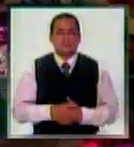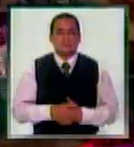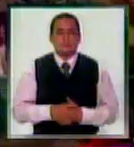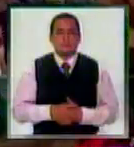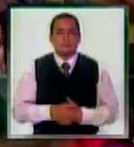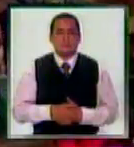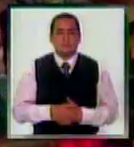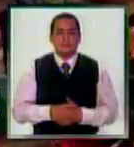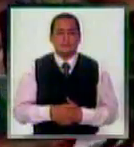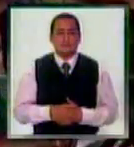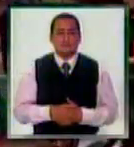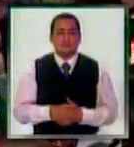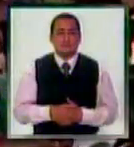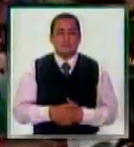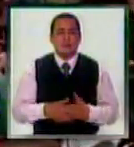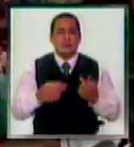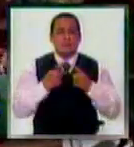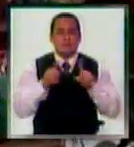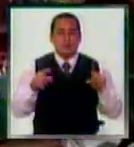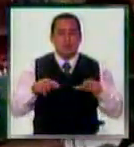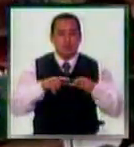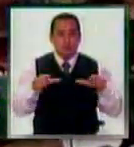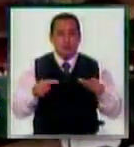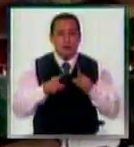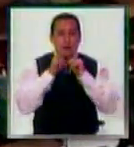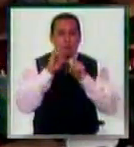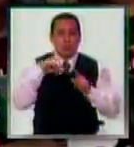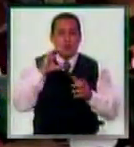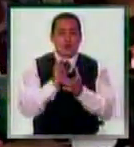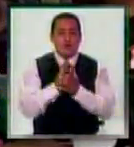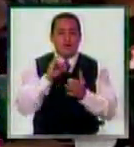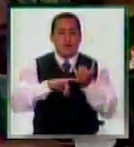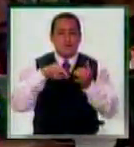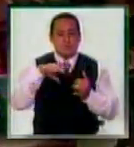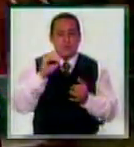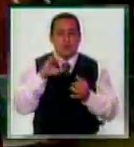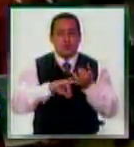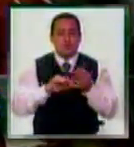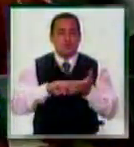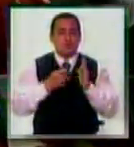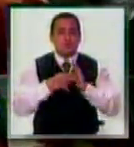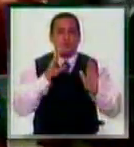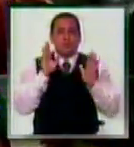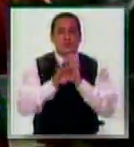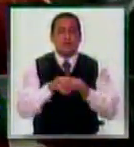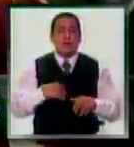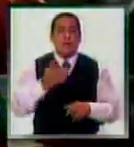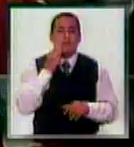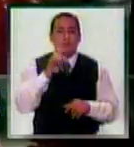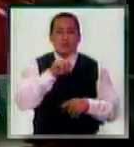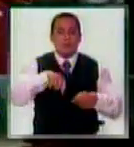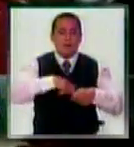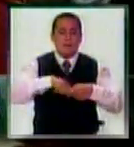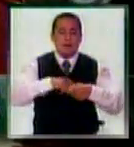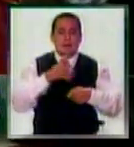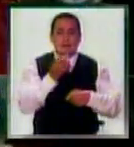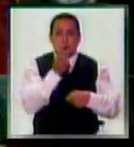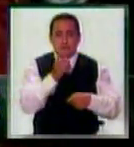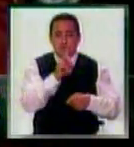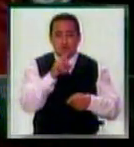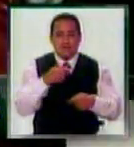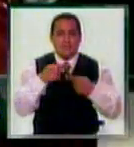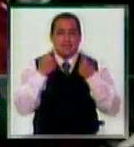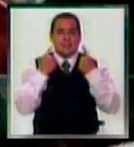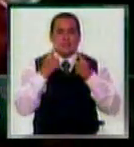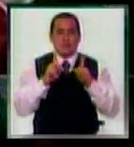Pero, obvio, en Huancasancos, pues no, obvio. Pero eso no quiere decir que la mamá no le va a preparar su desayuno, o sea, no se